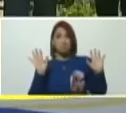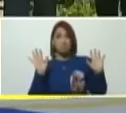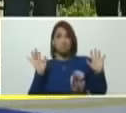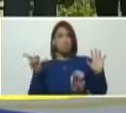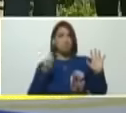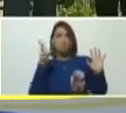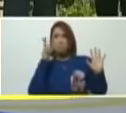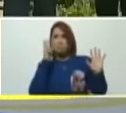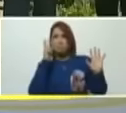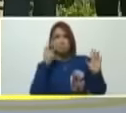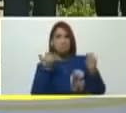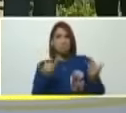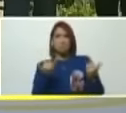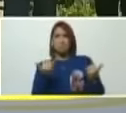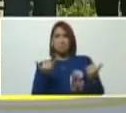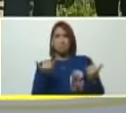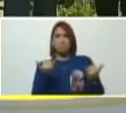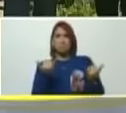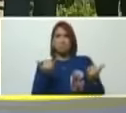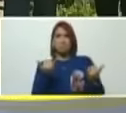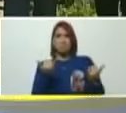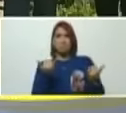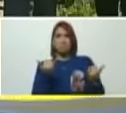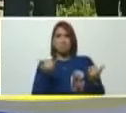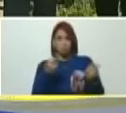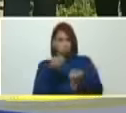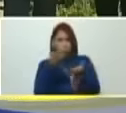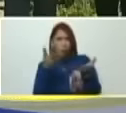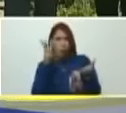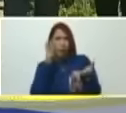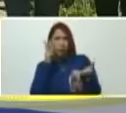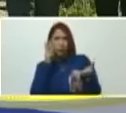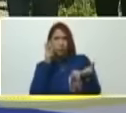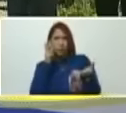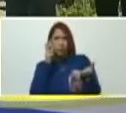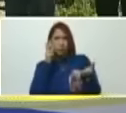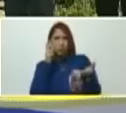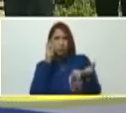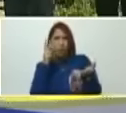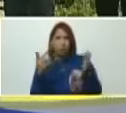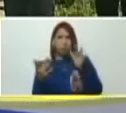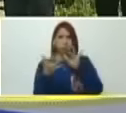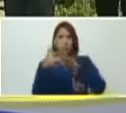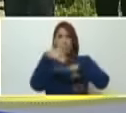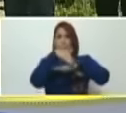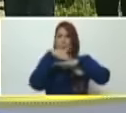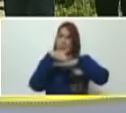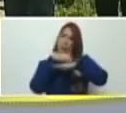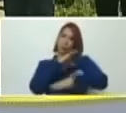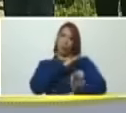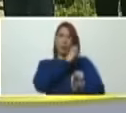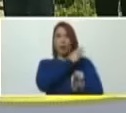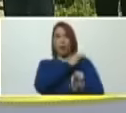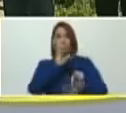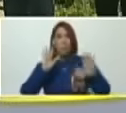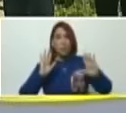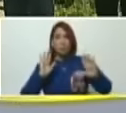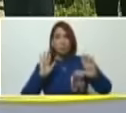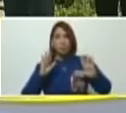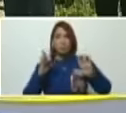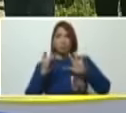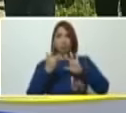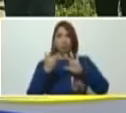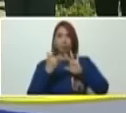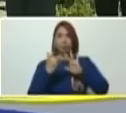escuchan, Uribito. Me están escuchando porque es que me dieron el pase, perdona, alcaldesa. Me dieron el pase